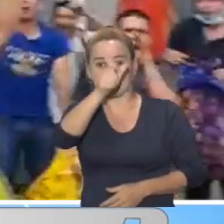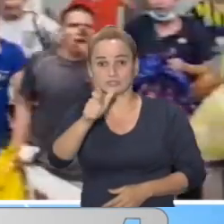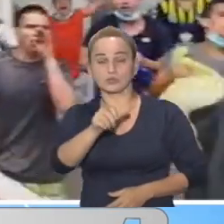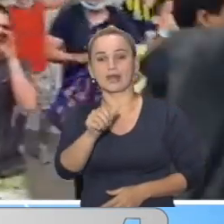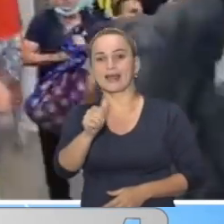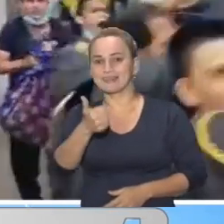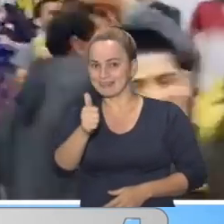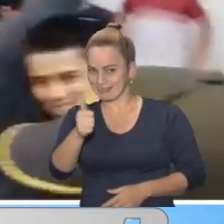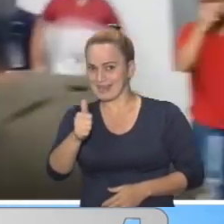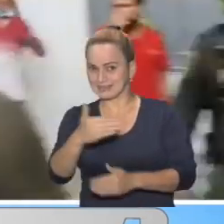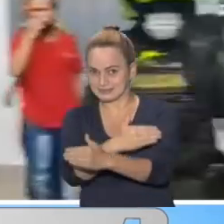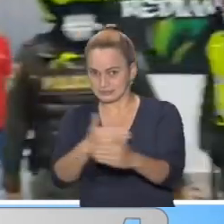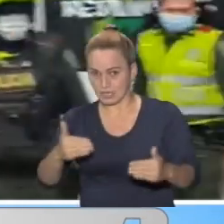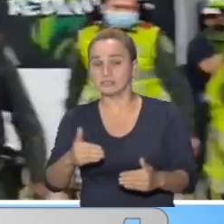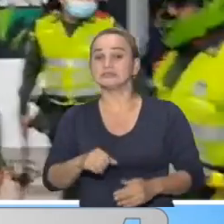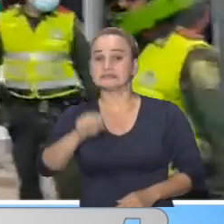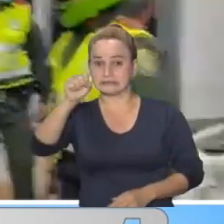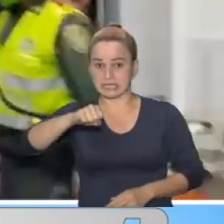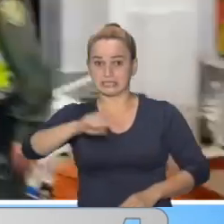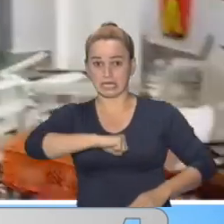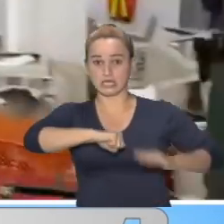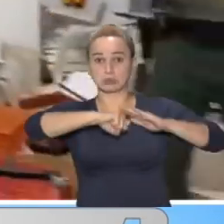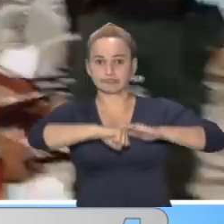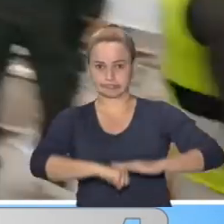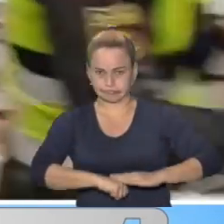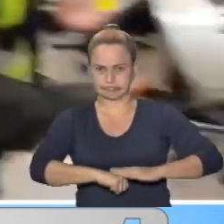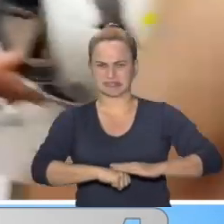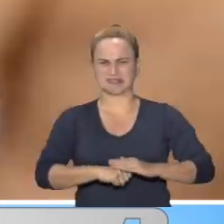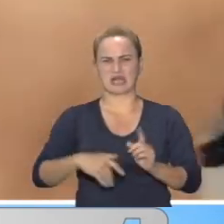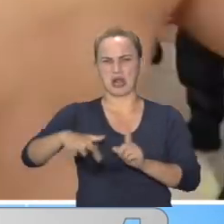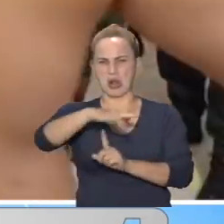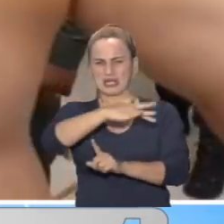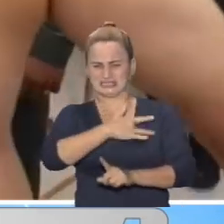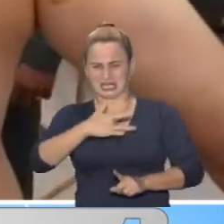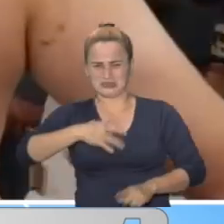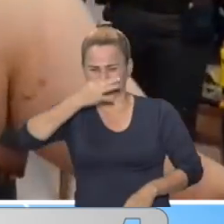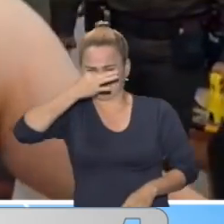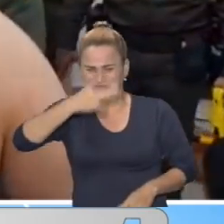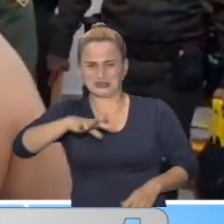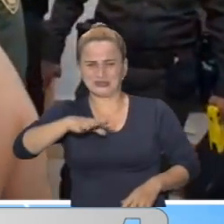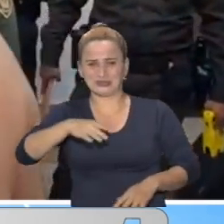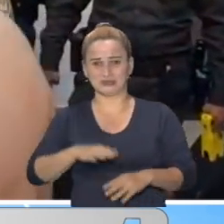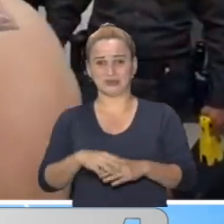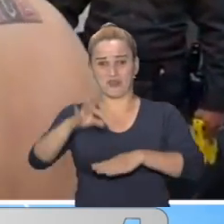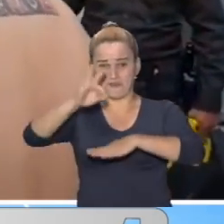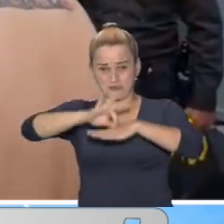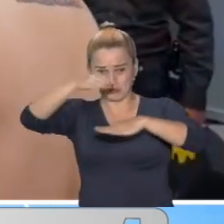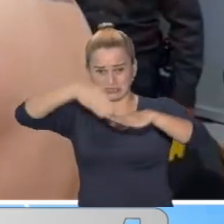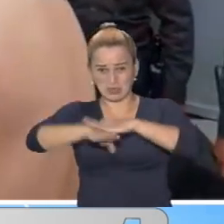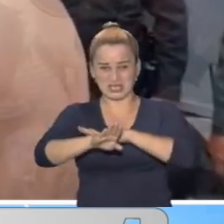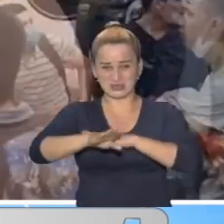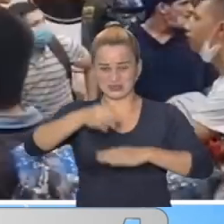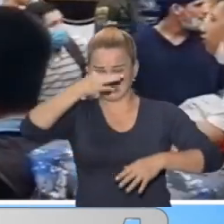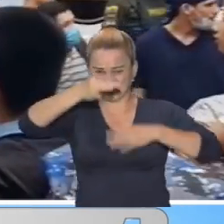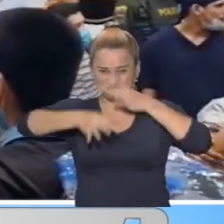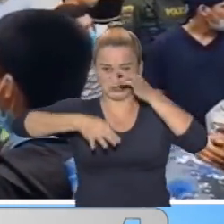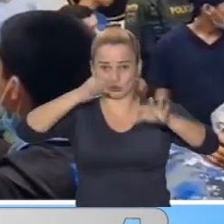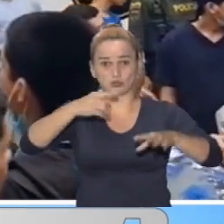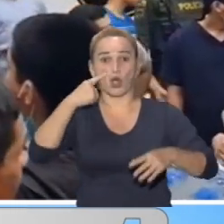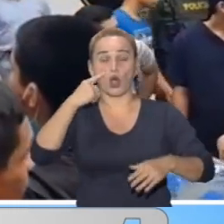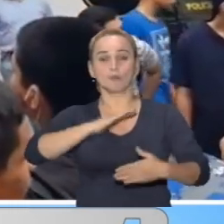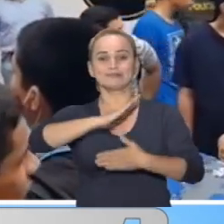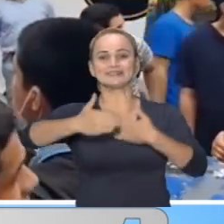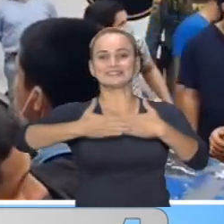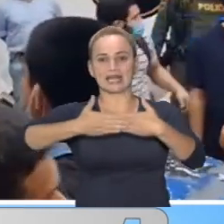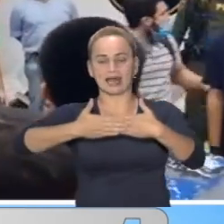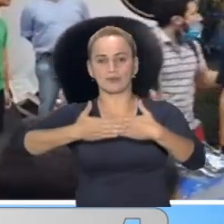edad. Claramente había vulneración a las condiciones higiénico-sanitarias, no cumplía el establecimiento comercial con las condiciones, por eso va a ser sellado y tuvo